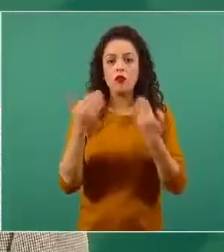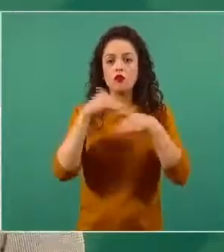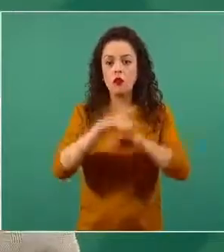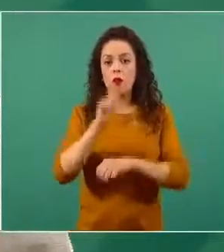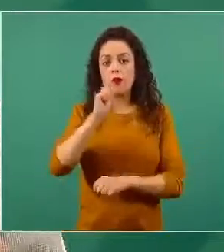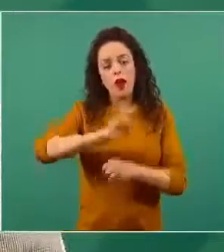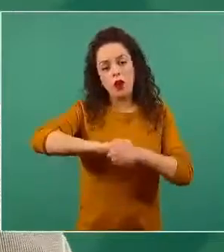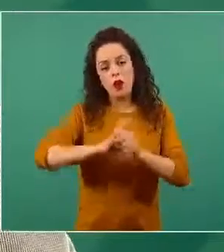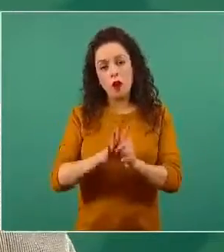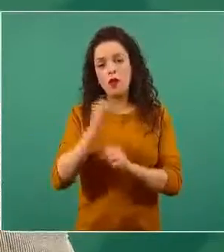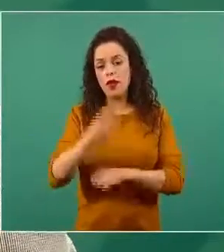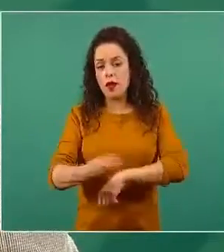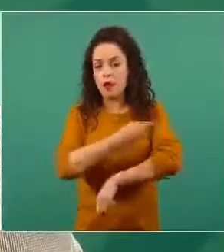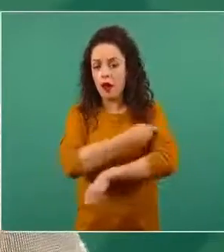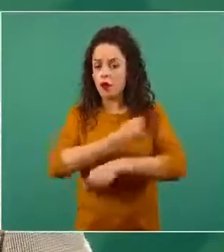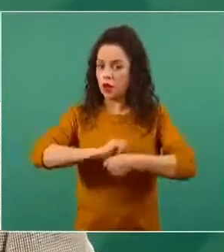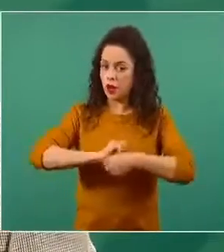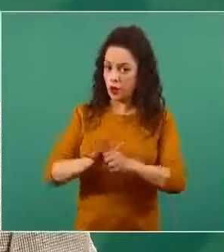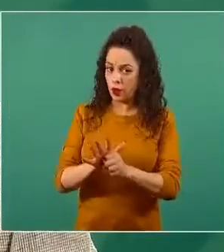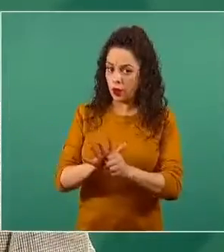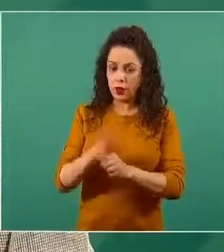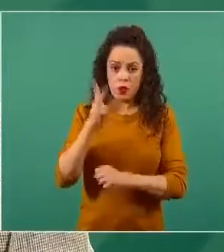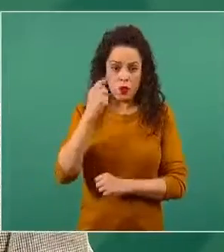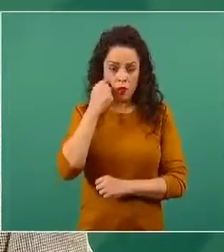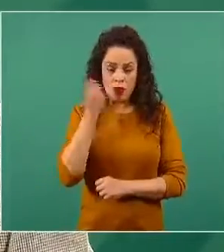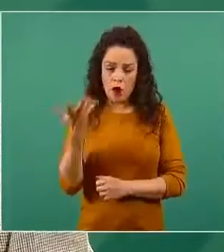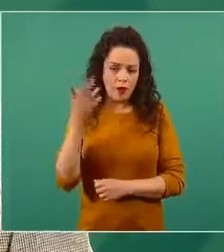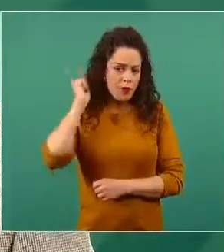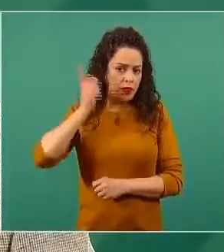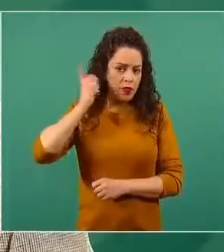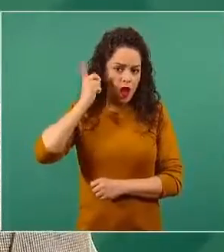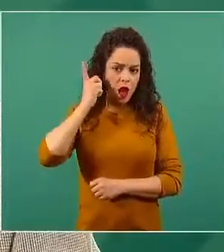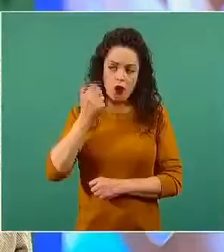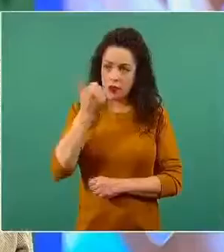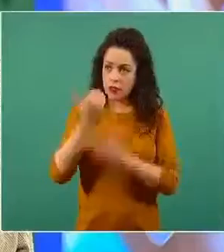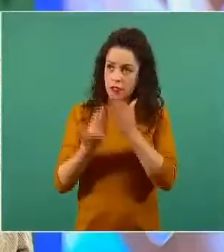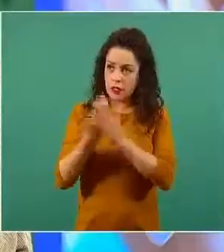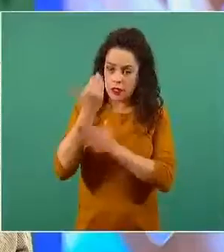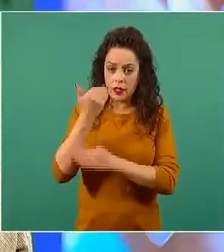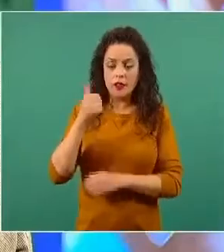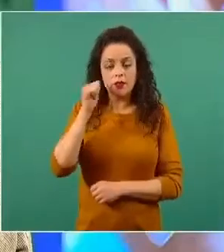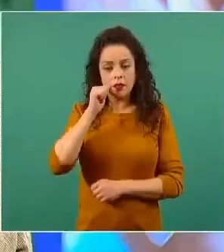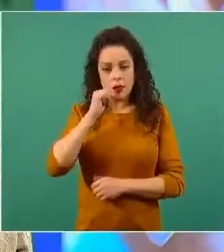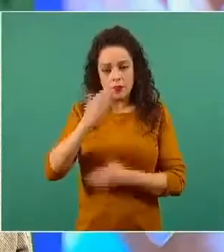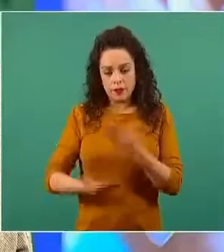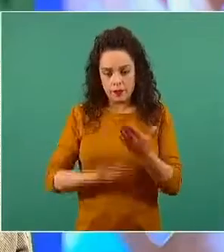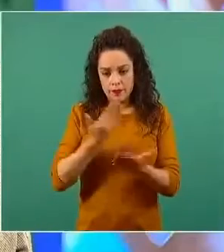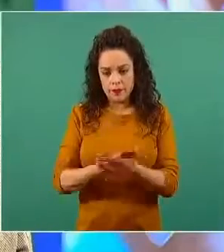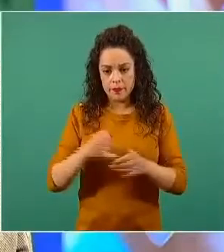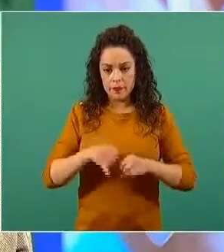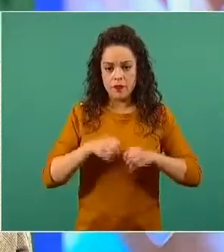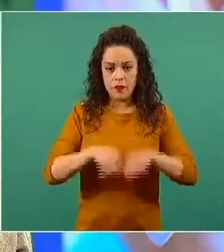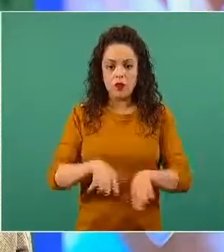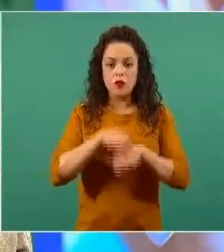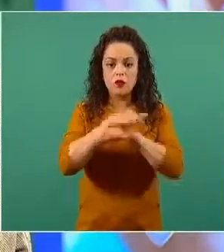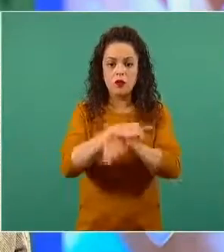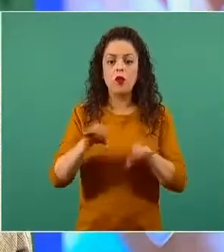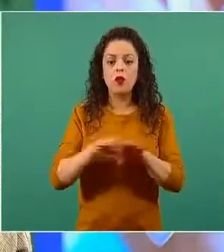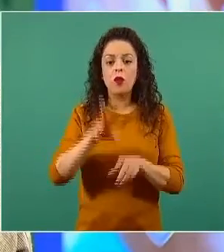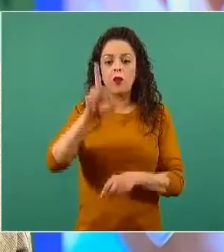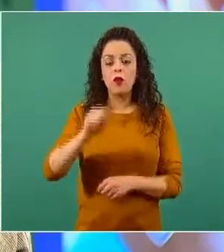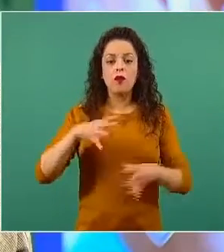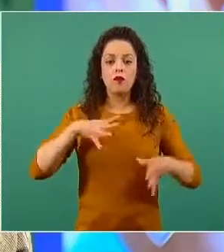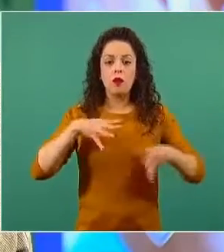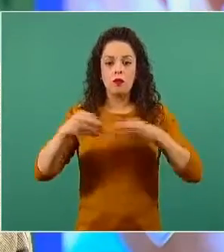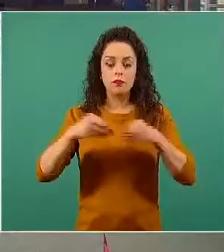COVID, independientemente de que todos los días a las 6 de la mañana le presentamos el reporte de la epidemia en el